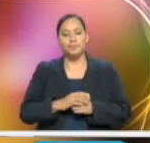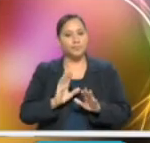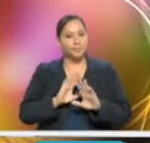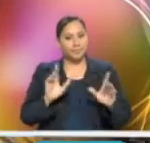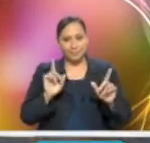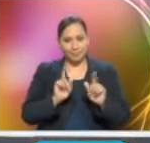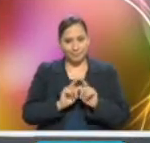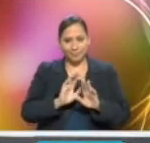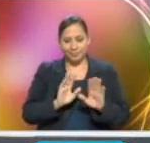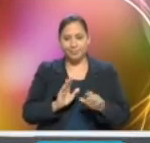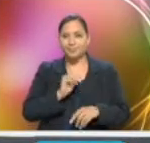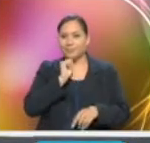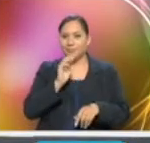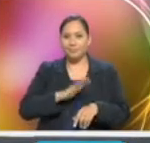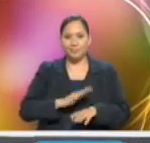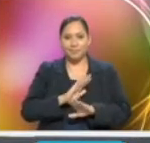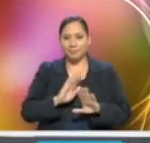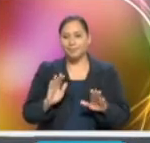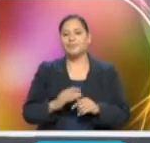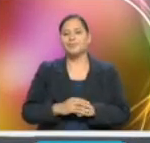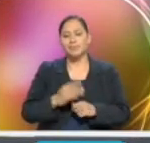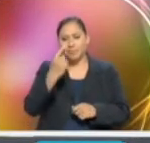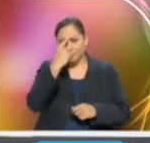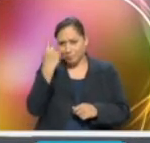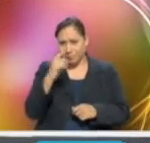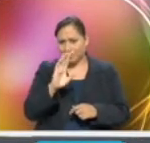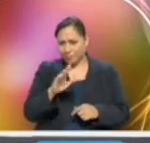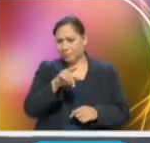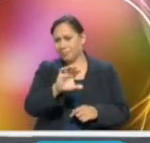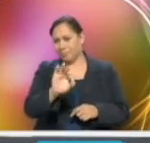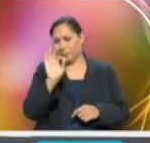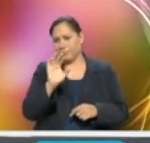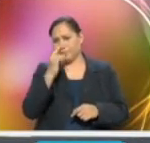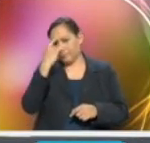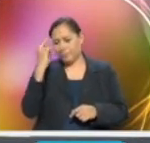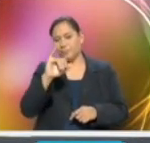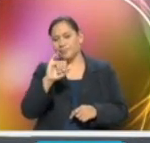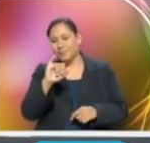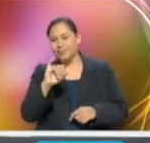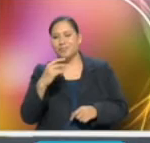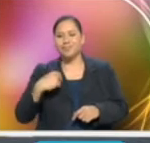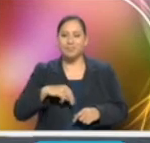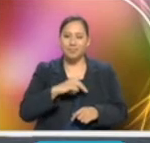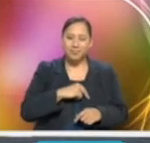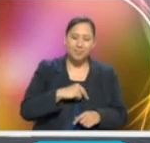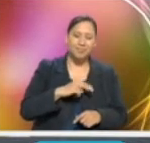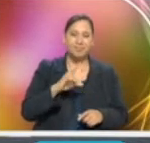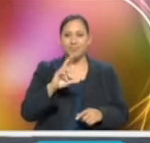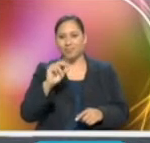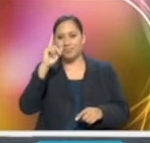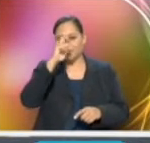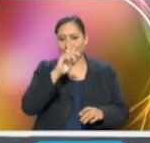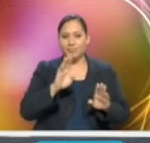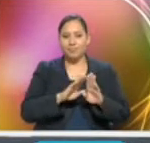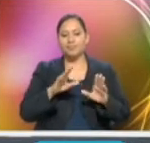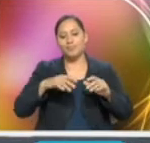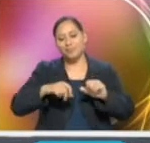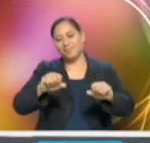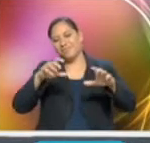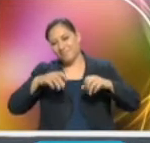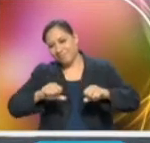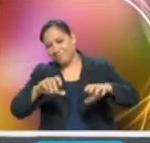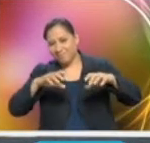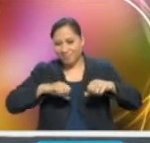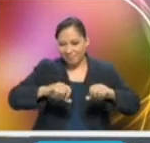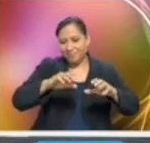ves? más. Está fácil, ¿no? Pues creo O sea, que bueno, sí. lo encuentras fácil, ¿no? Por lo menos no nos metemos en estos rollos de la masa y